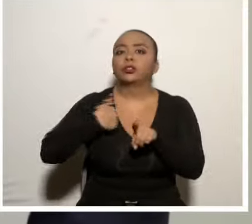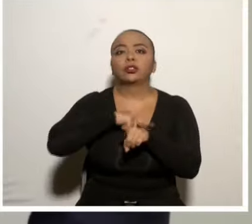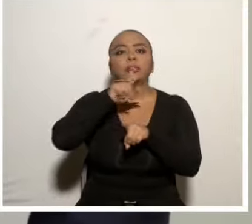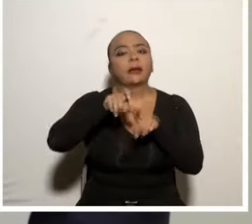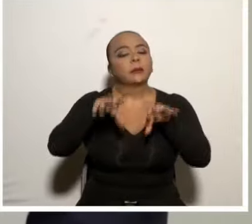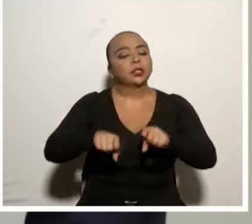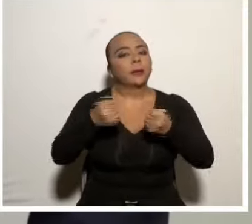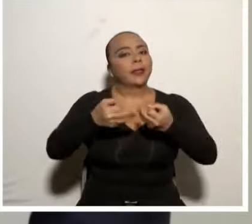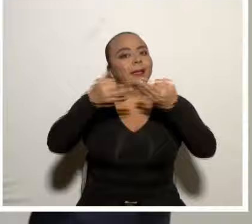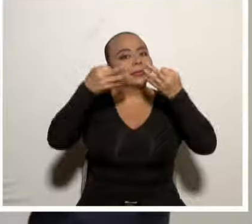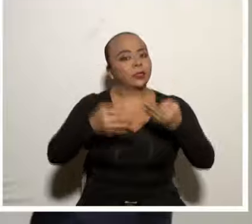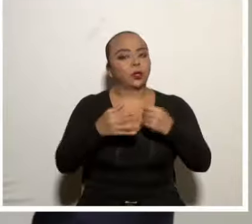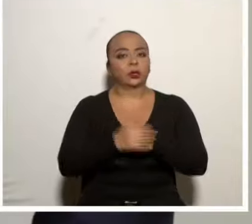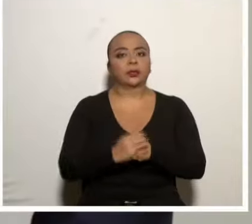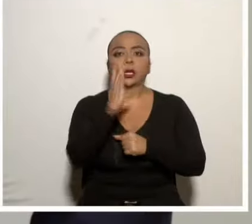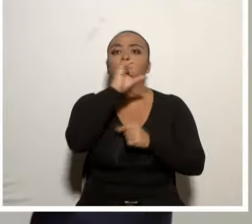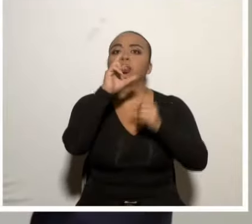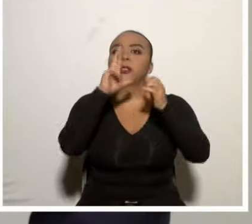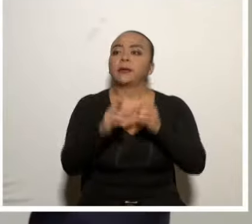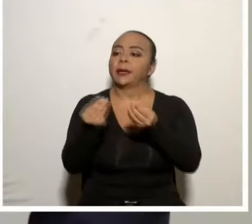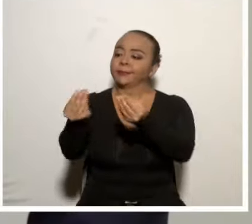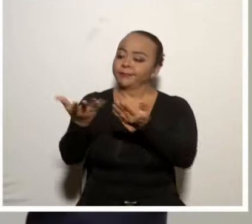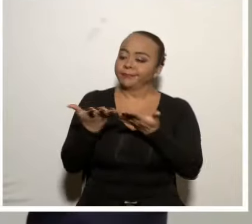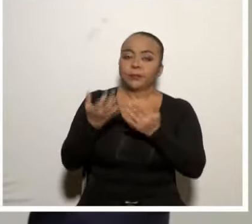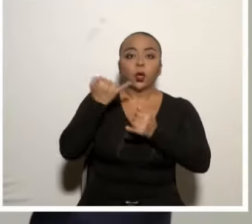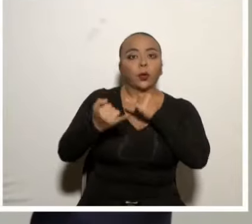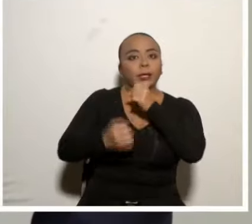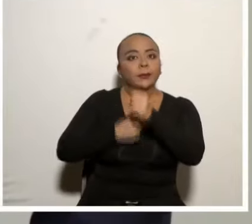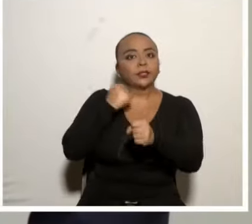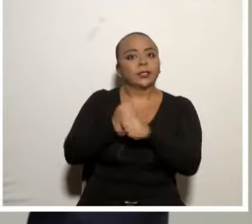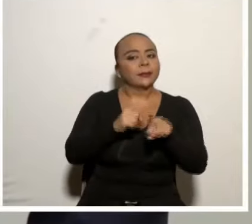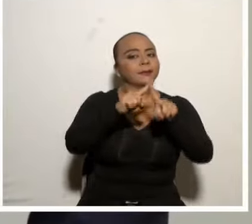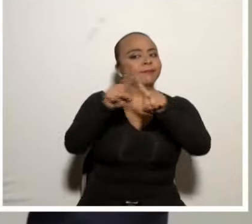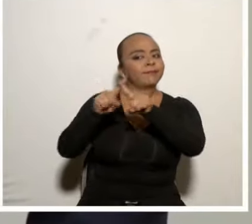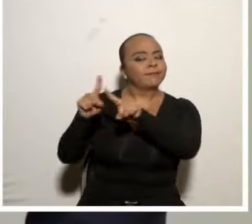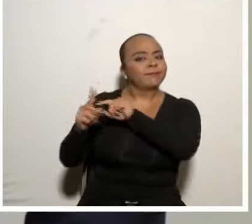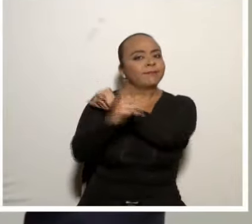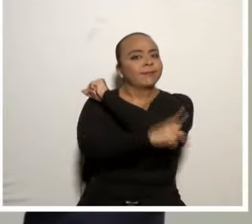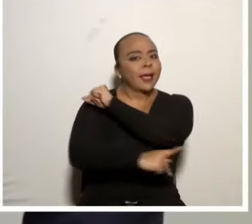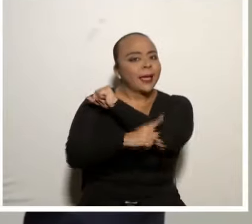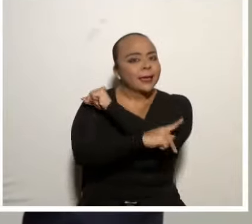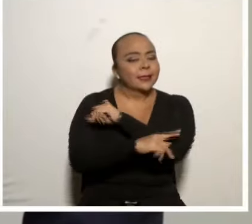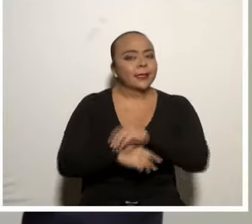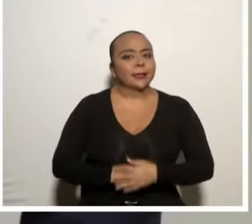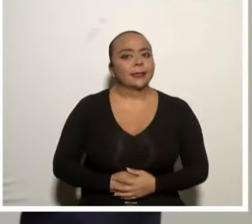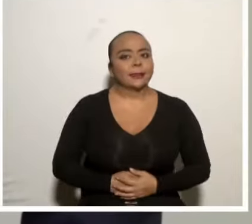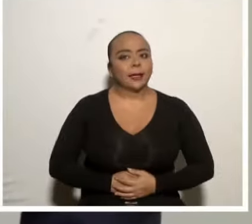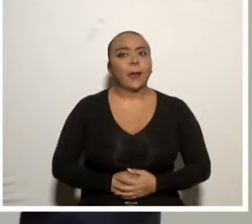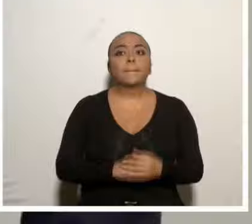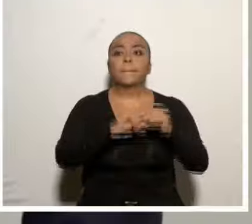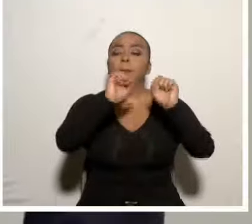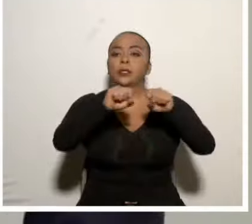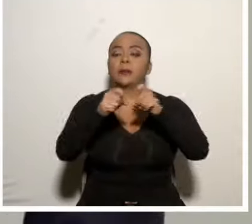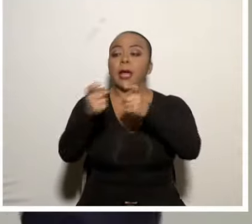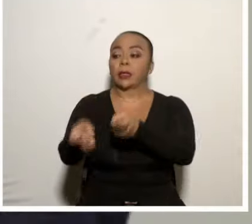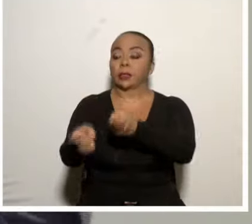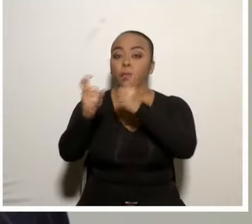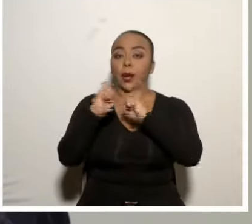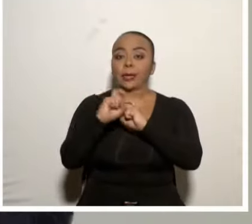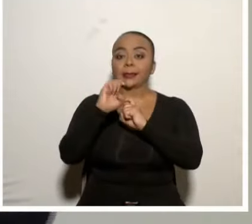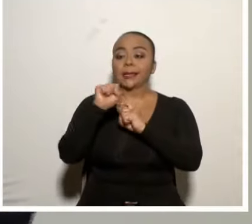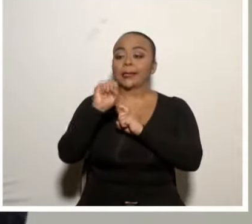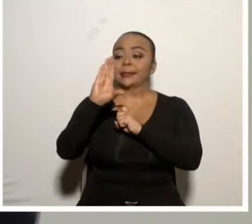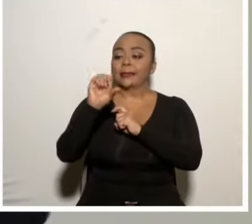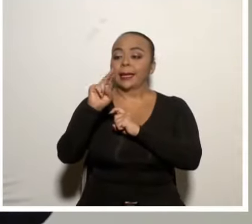decisiones ejecutivas. A Costa Rica le ofrecieron en estos últimos años varios países la posibilidad de donarles escáner